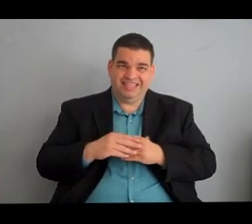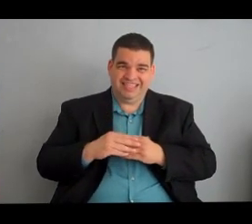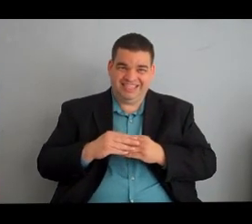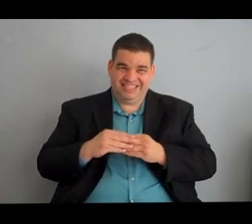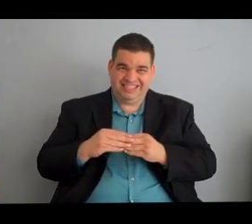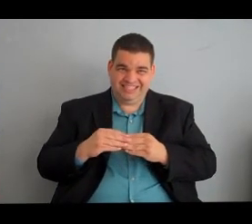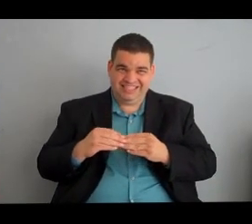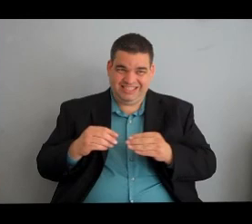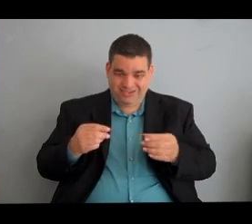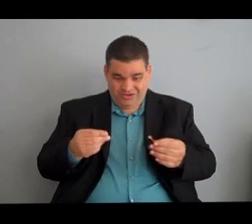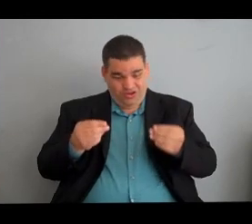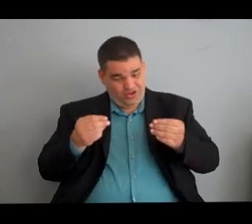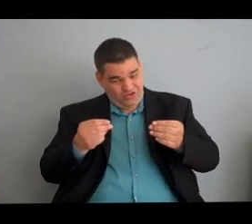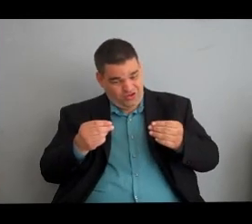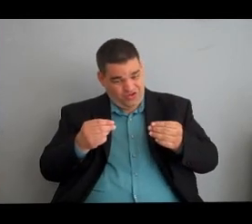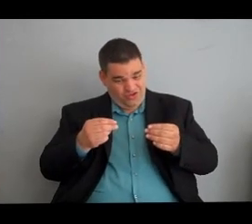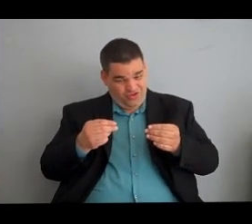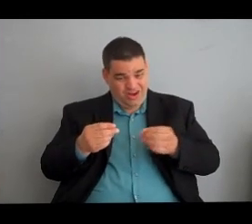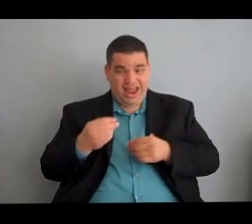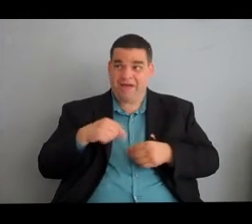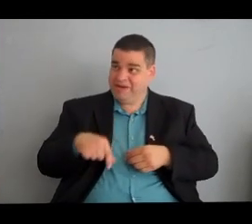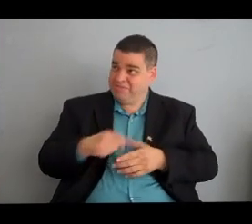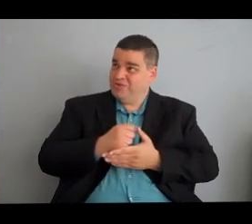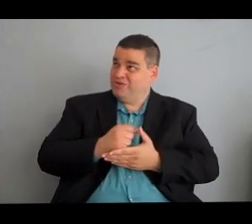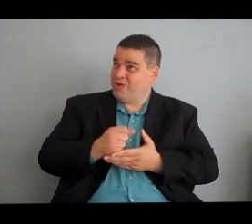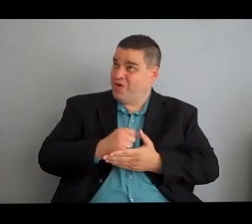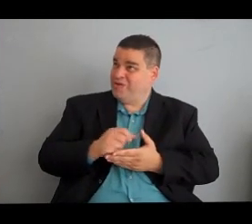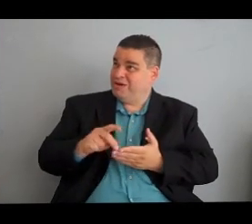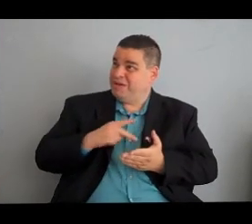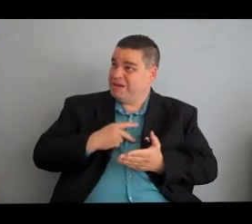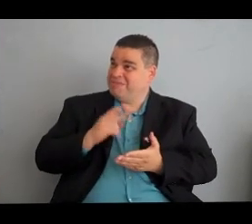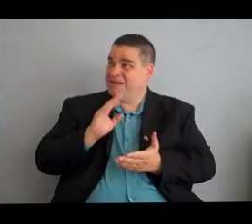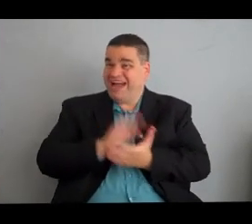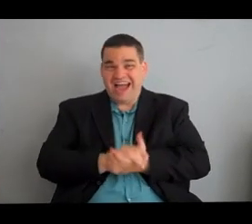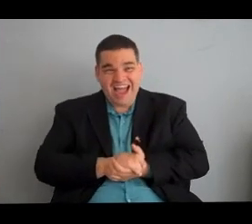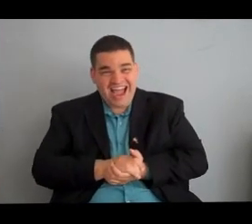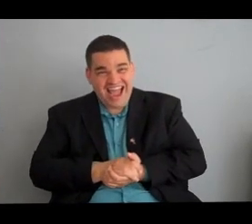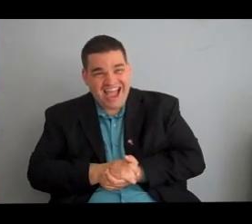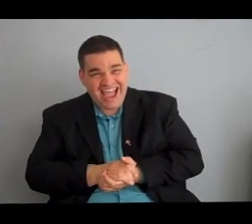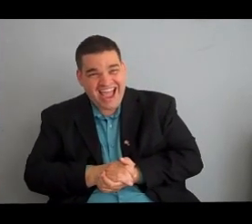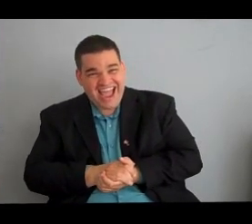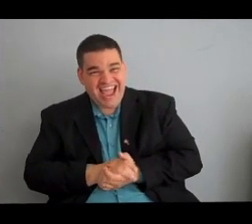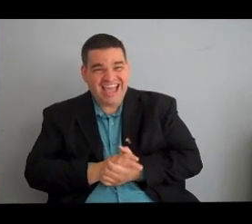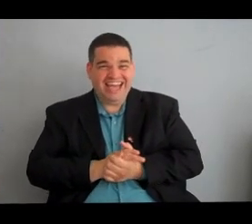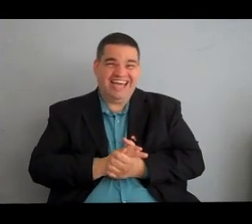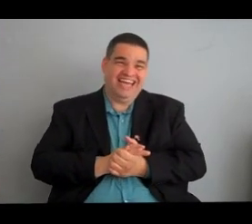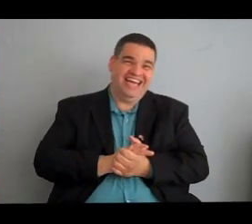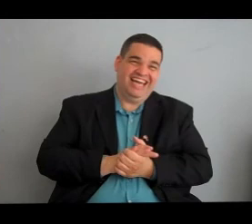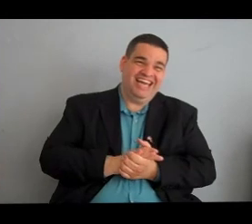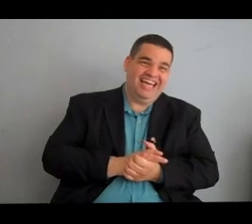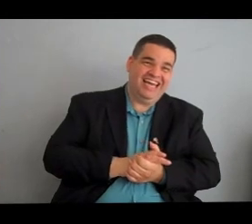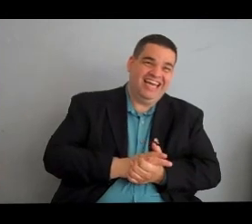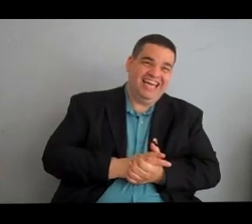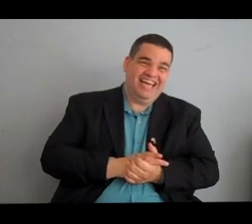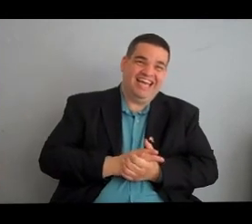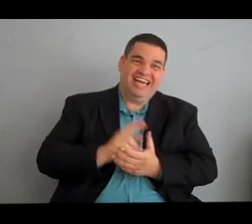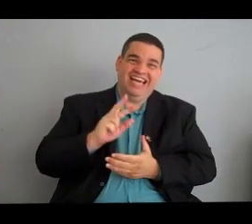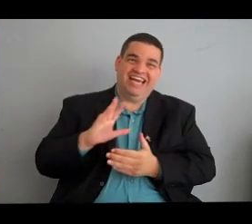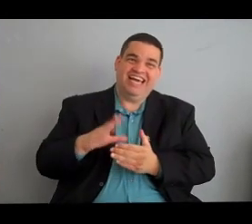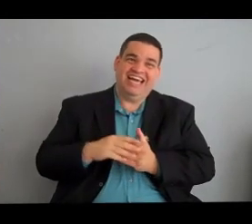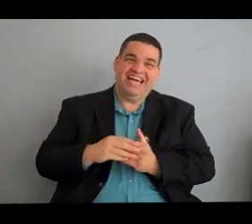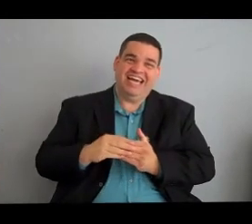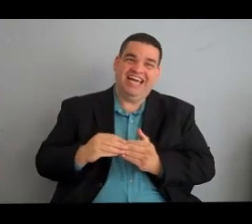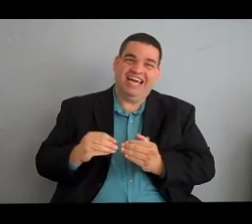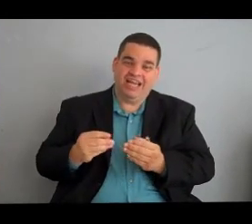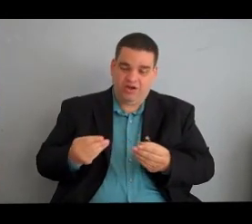cobra. Sí. Adiós. ¿Qué tú te mira, crees? Qué chévere. Y cayeron esos $35, pero que yo veo que en